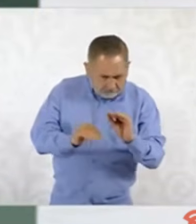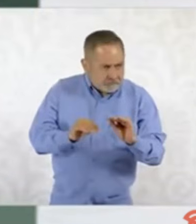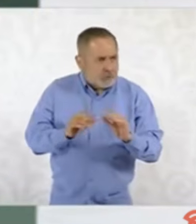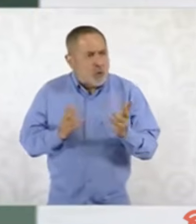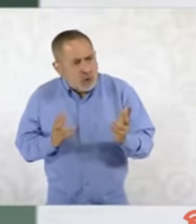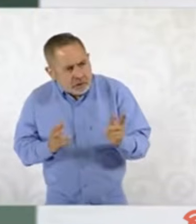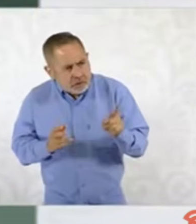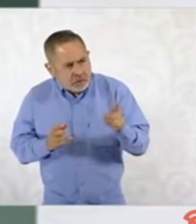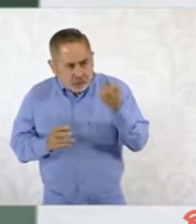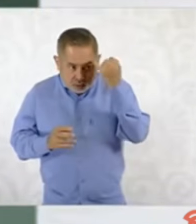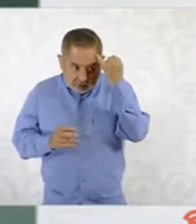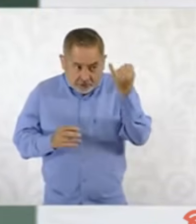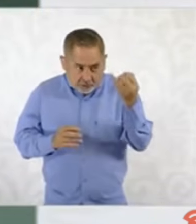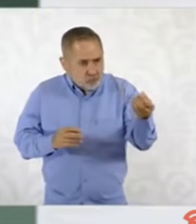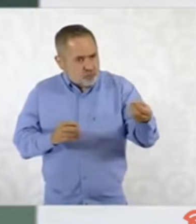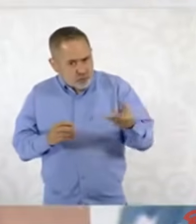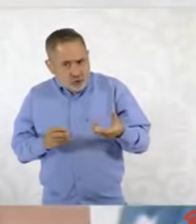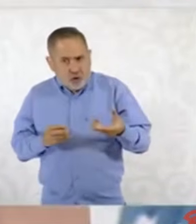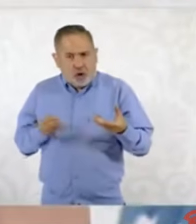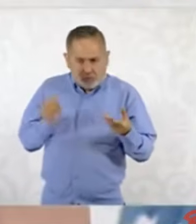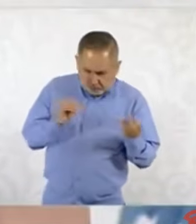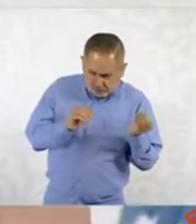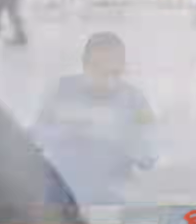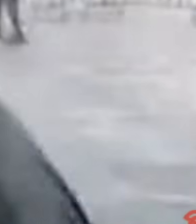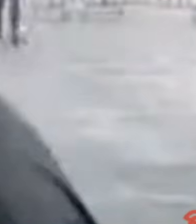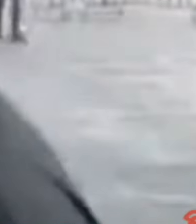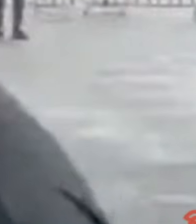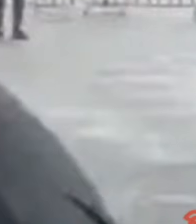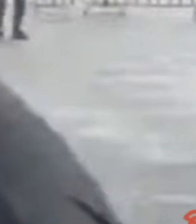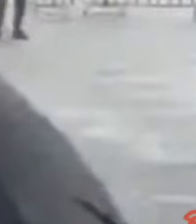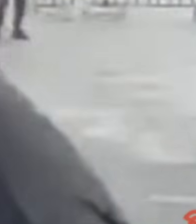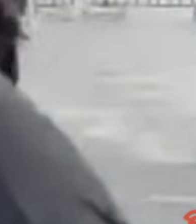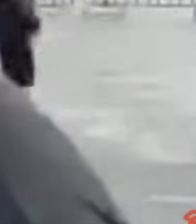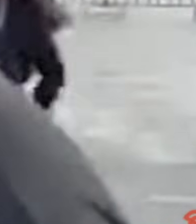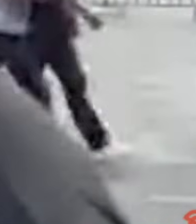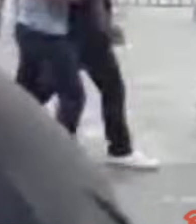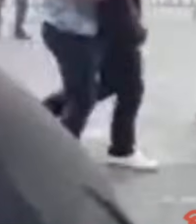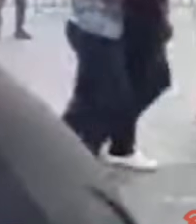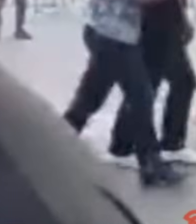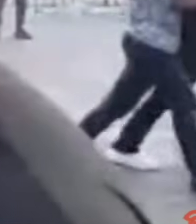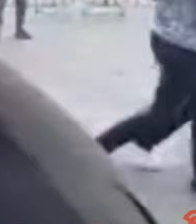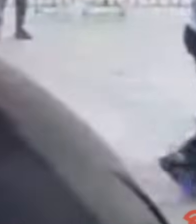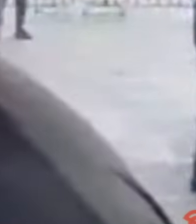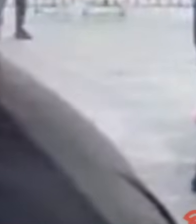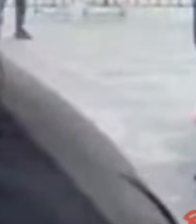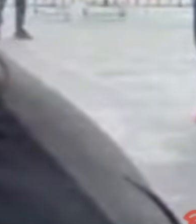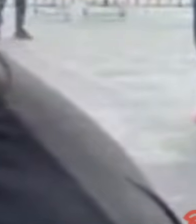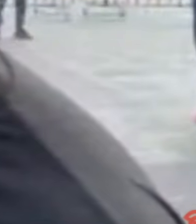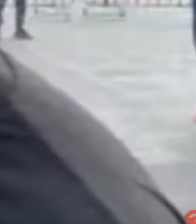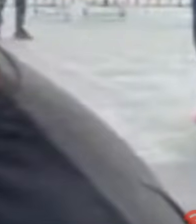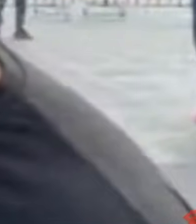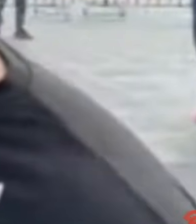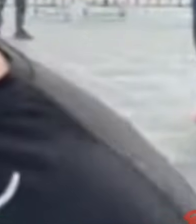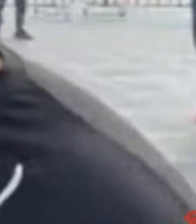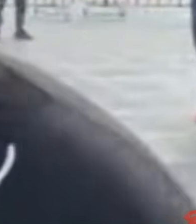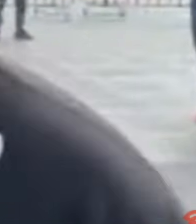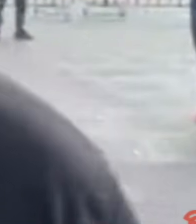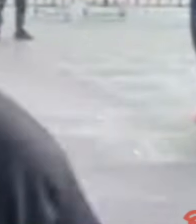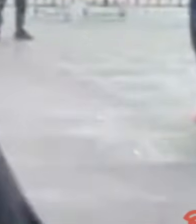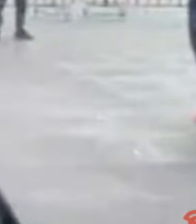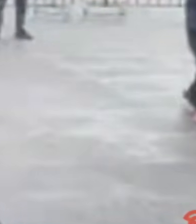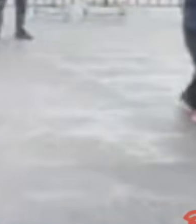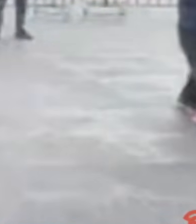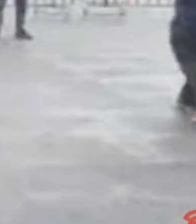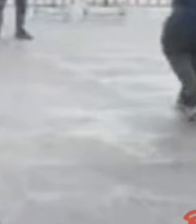sus aportaciones en la construcción de esta ley. Pero lo que está claro es que no